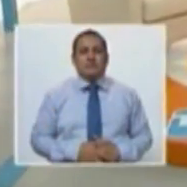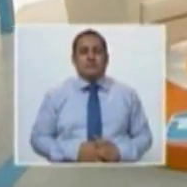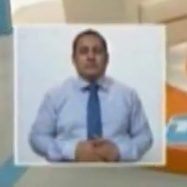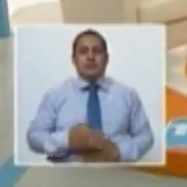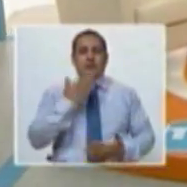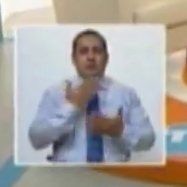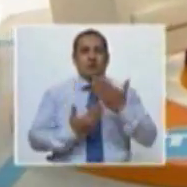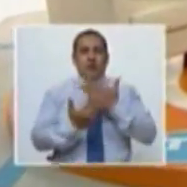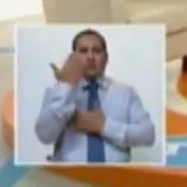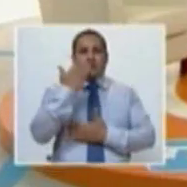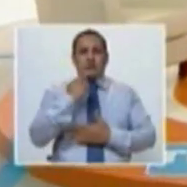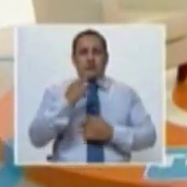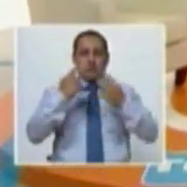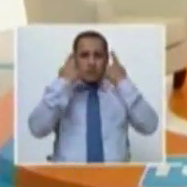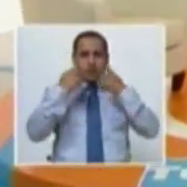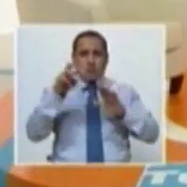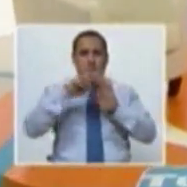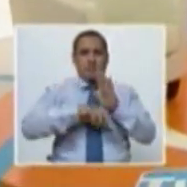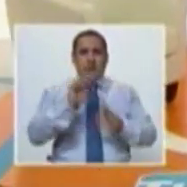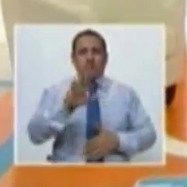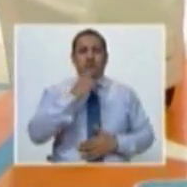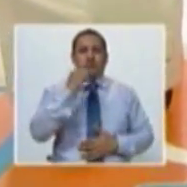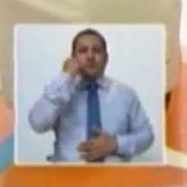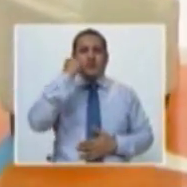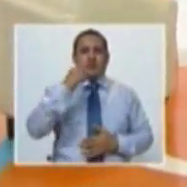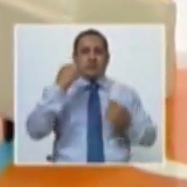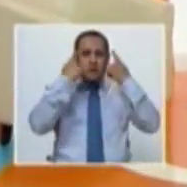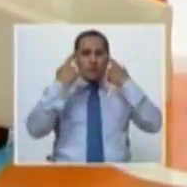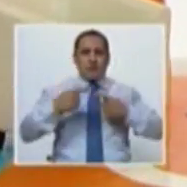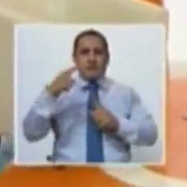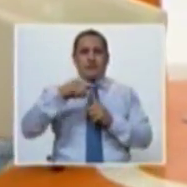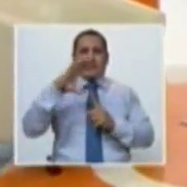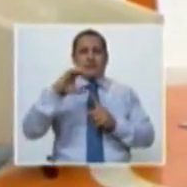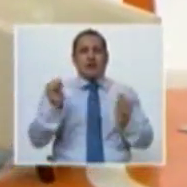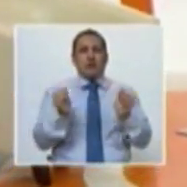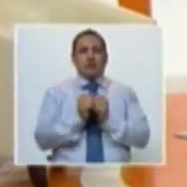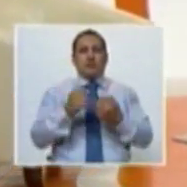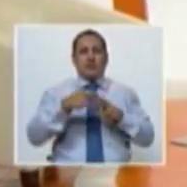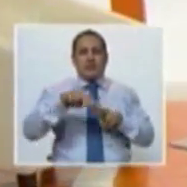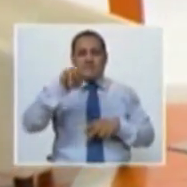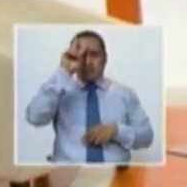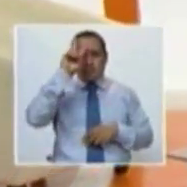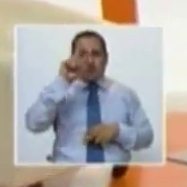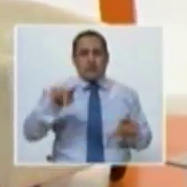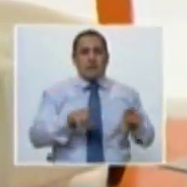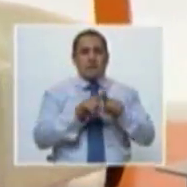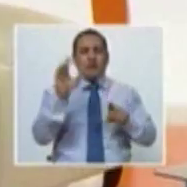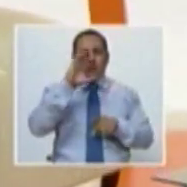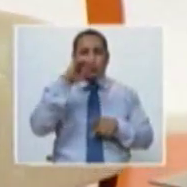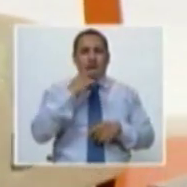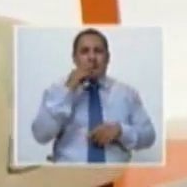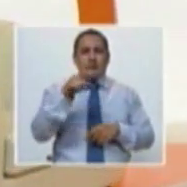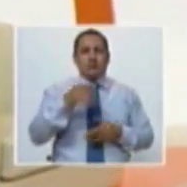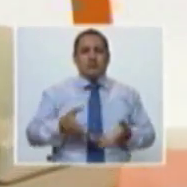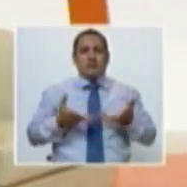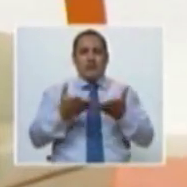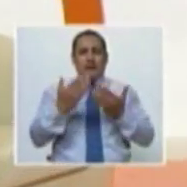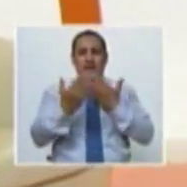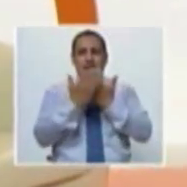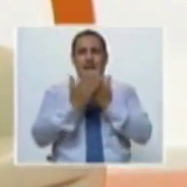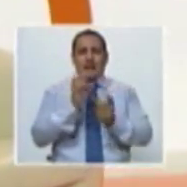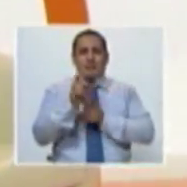Hola, ¿qué tal? Esto es Tus Derechos, una iniciativa del Tribunal Constitucional que junto a TV Perú buscan precisamente eso, acercarle